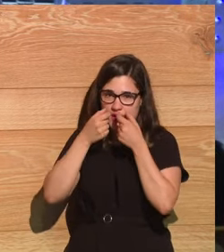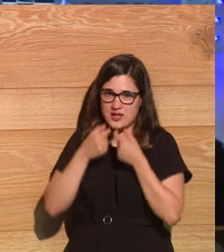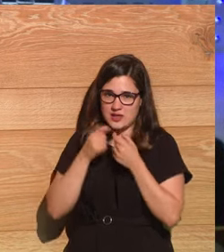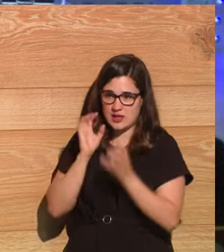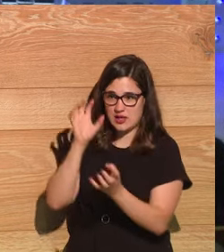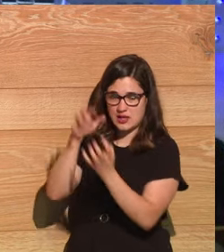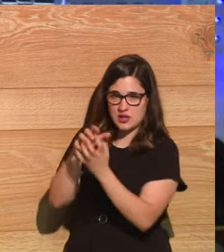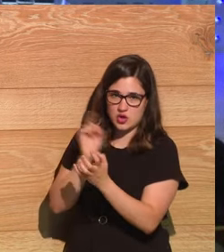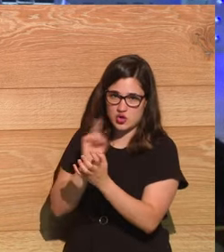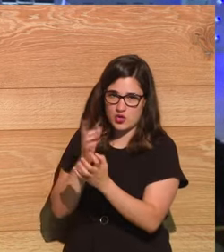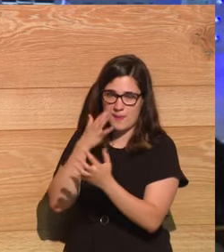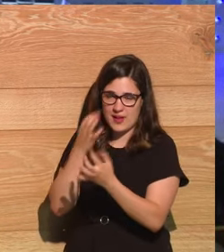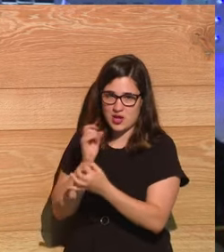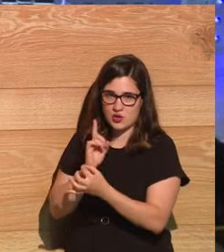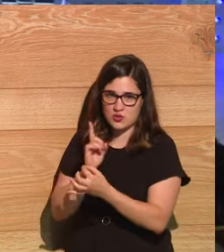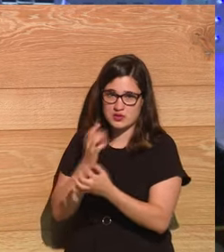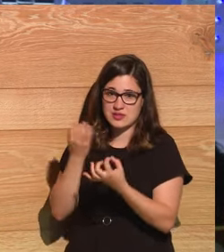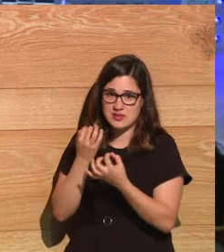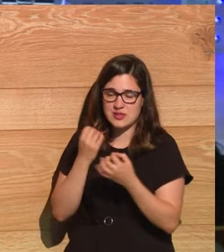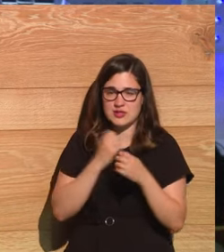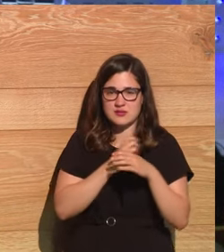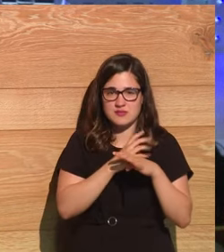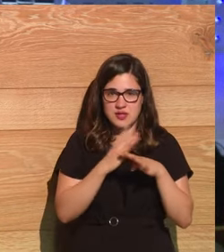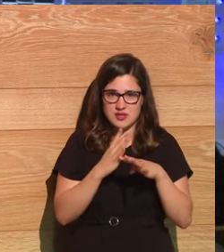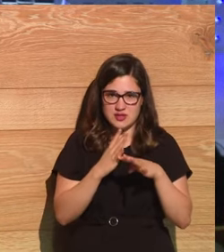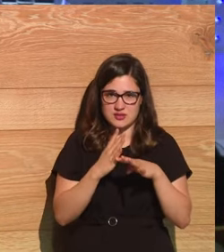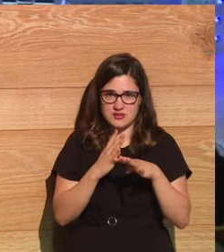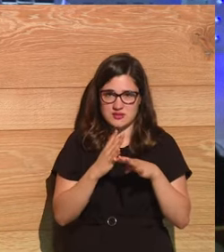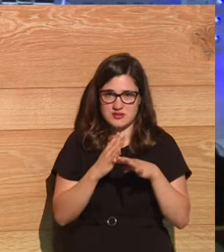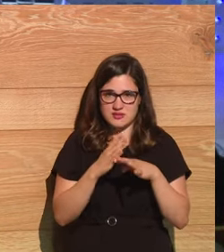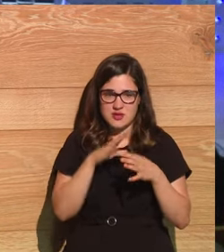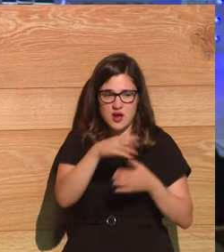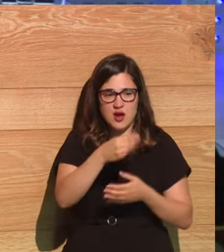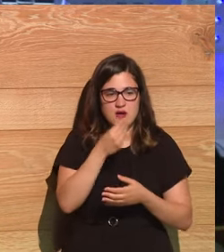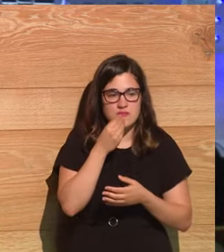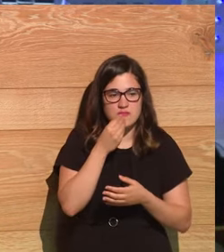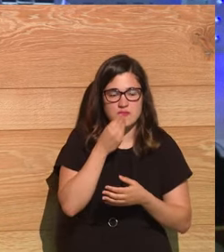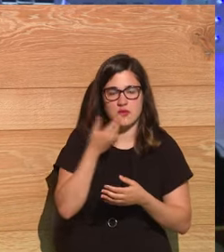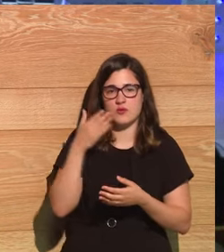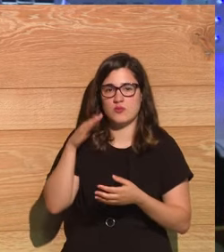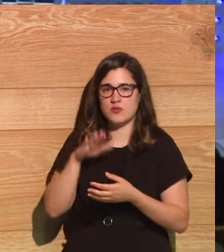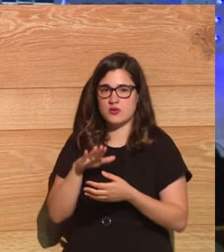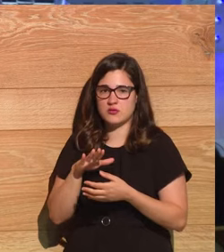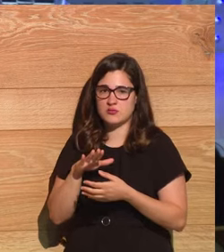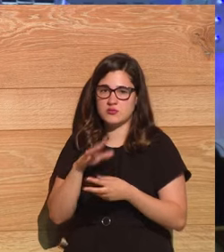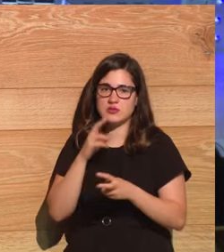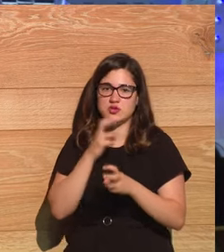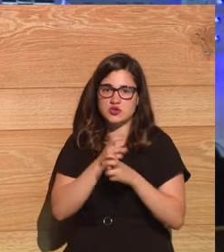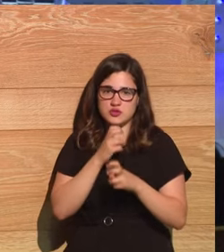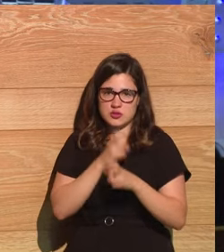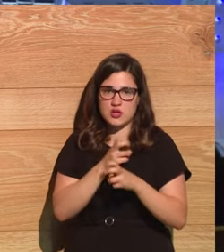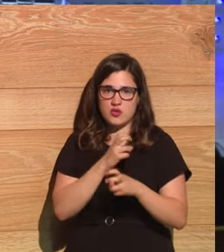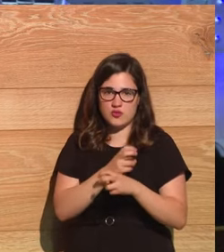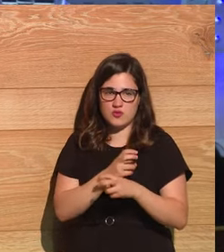cargamento de toxinas de la naturaleza, que son las plantas. Entero, claro. Es decir, había muchísimo más riesgo de morir de intoxicación